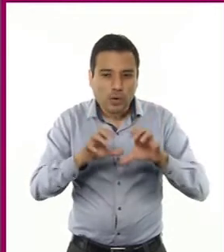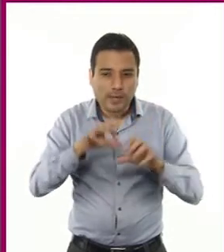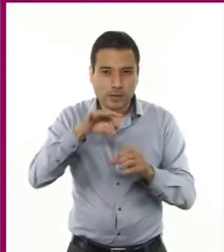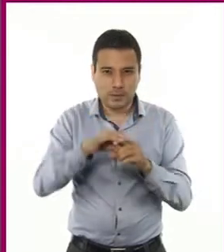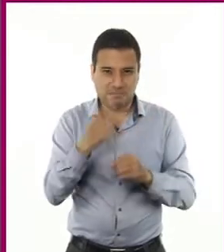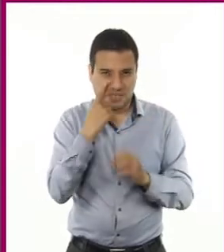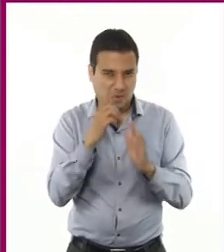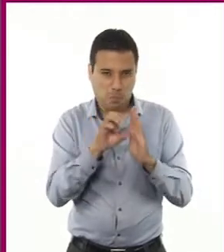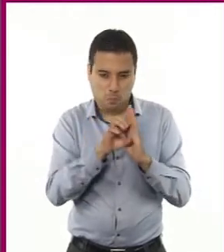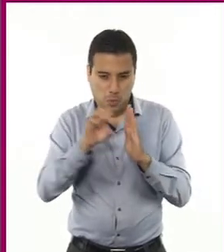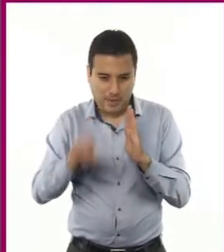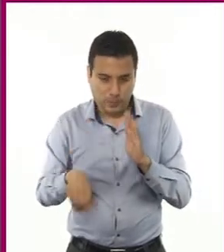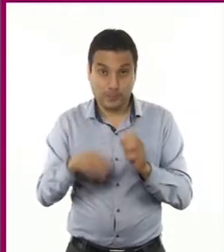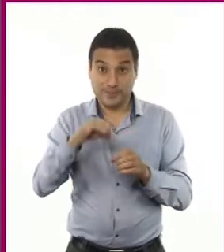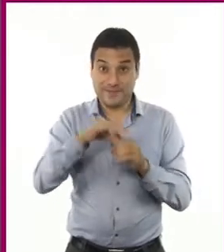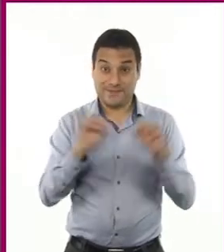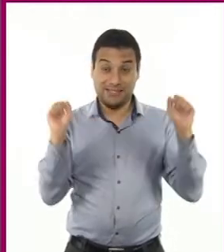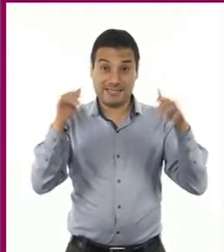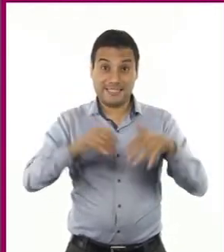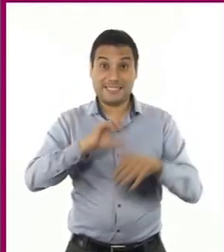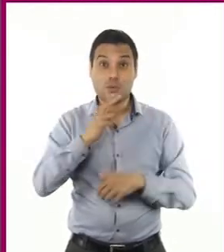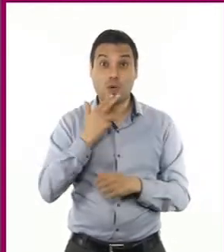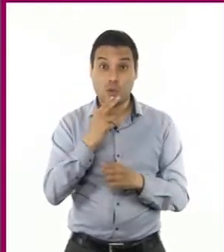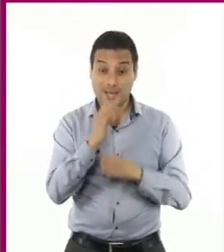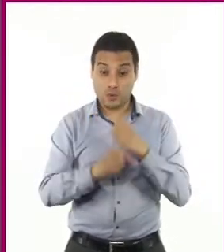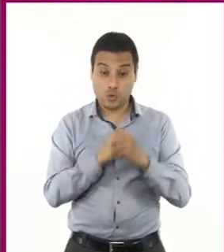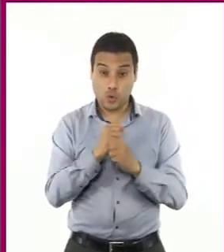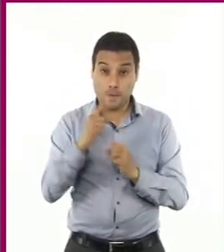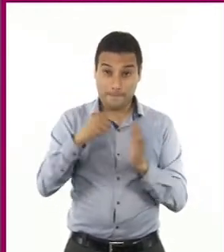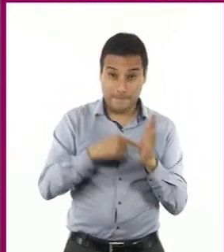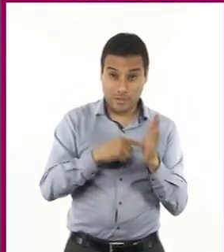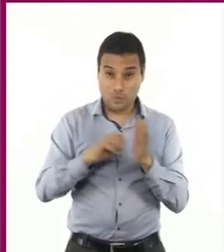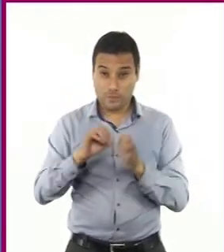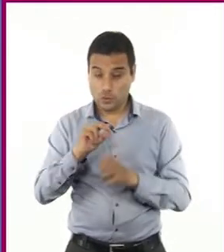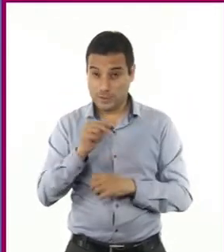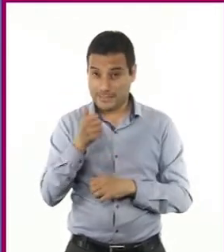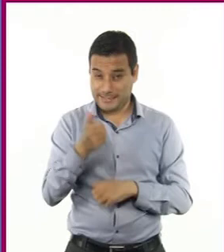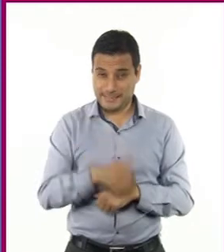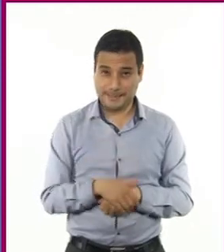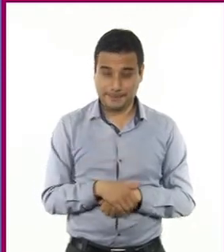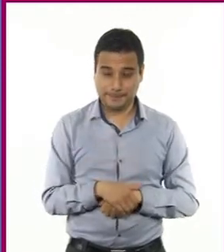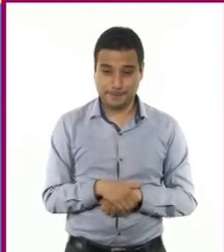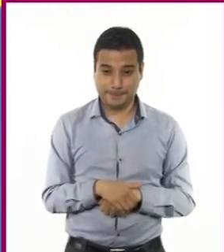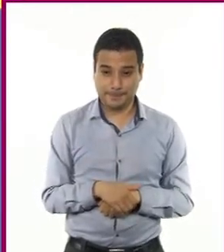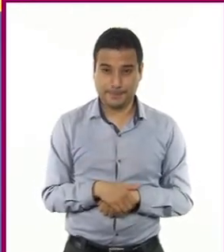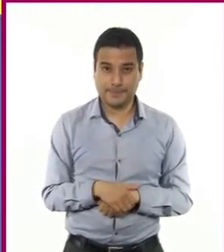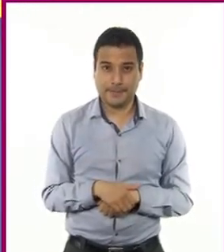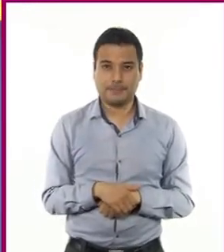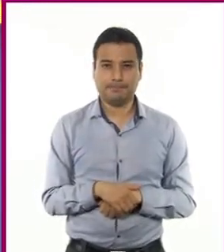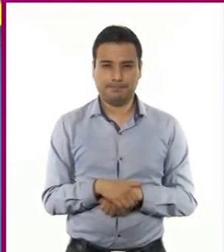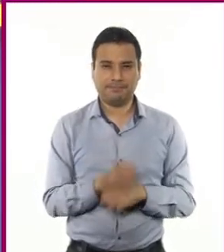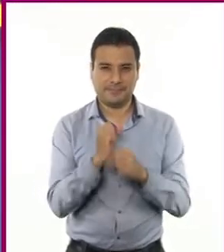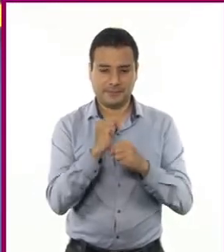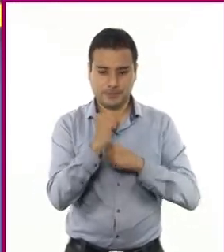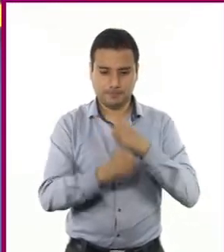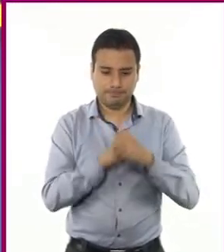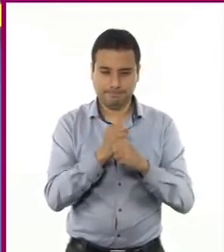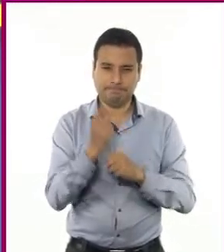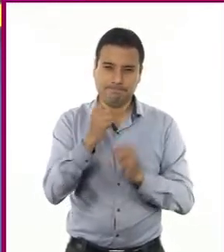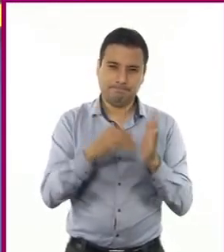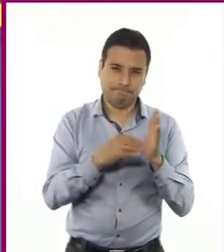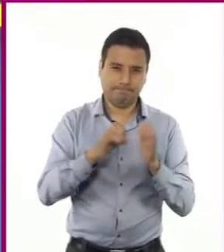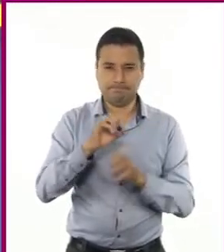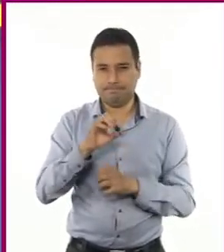el proceso electoral de Chihuahua en 1986. Desde finales de los años 70, se ha